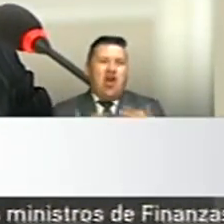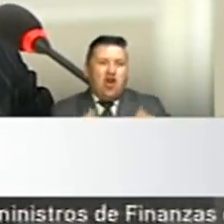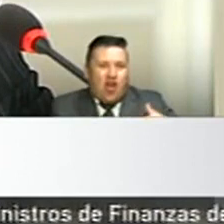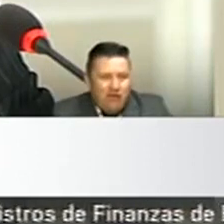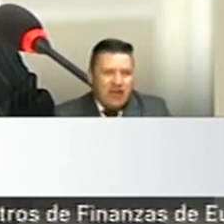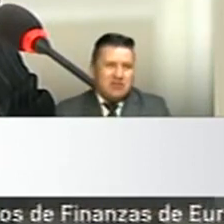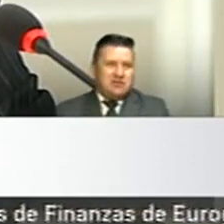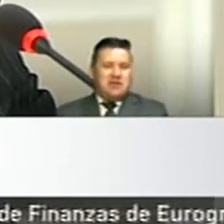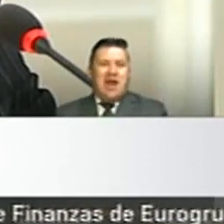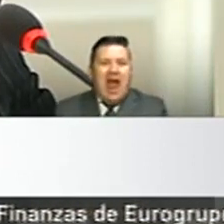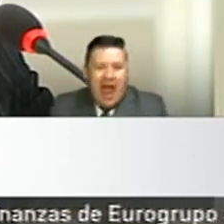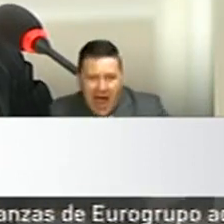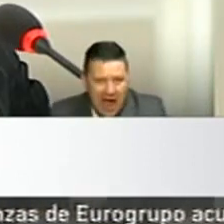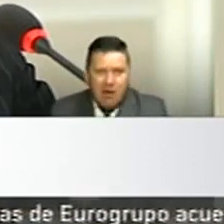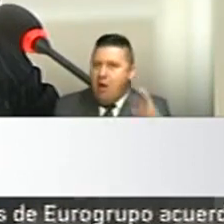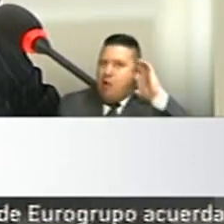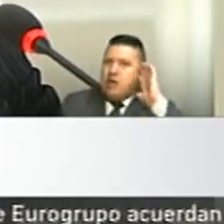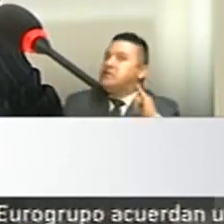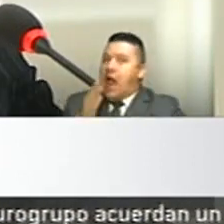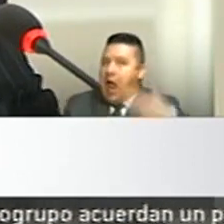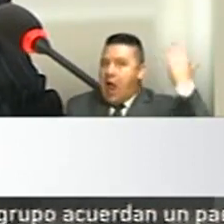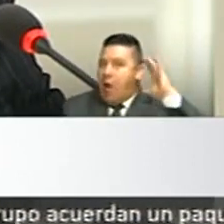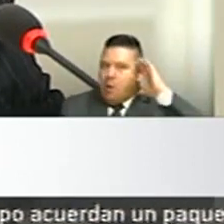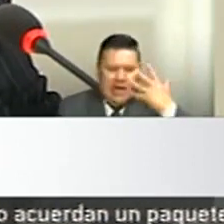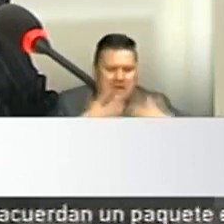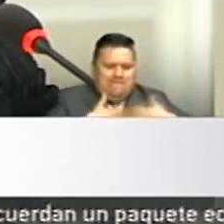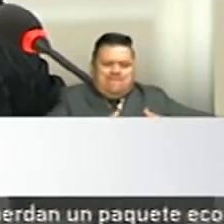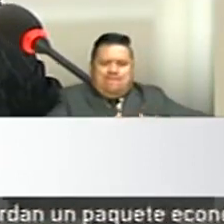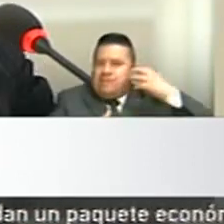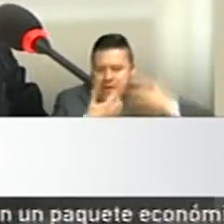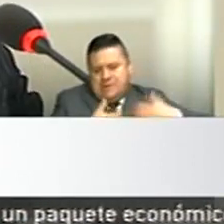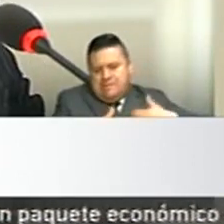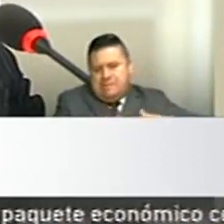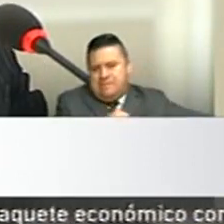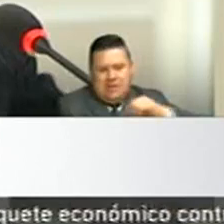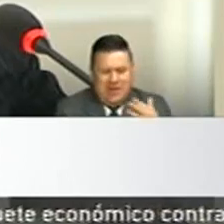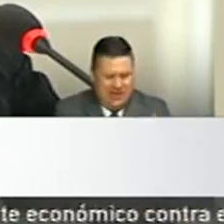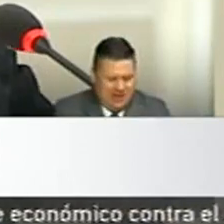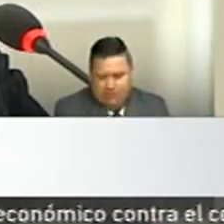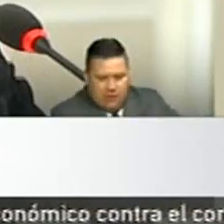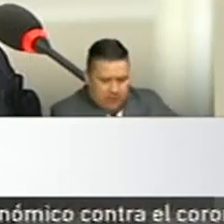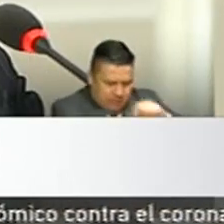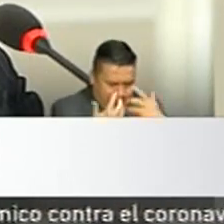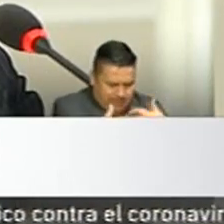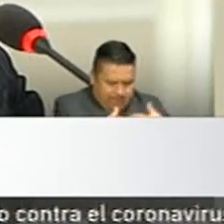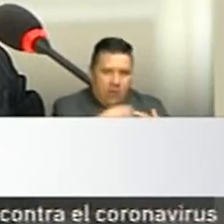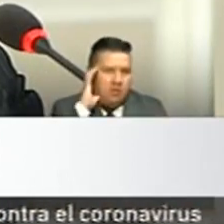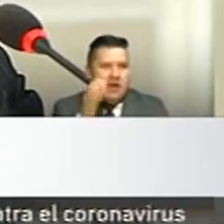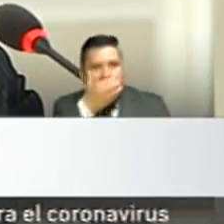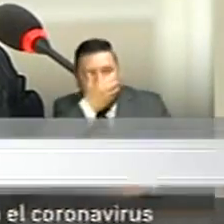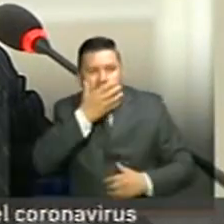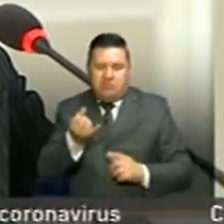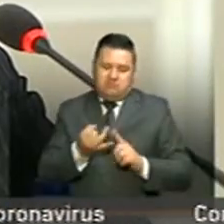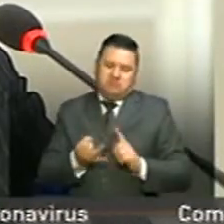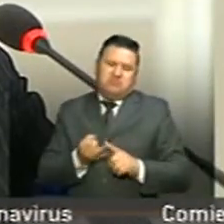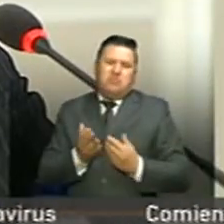con los productos de aseo, iniciaron ya, gran parte de ellos, su reconversión y están produciendo tapabocas y